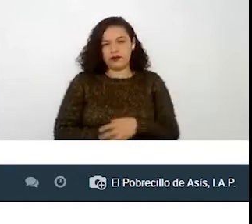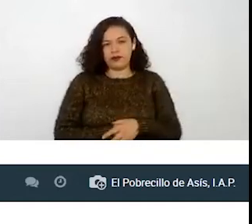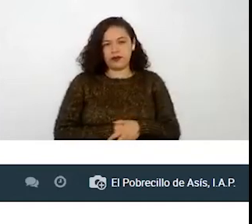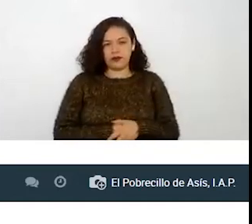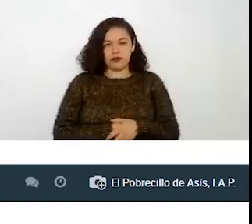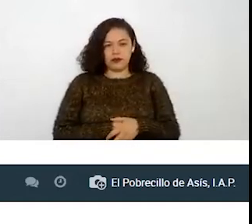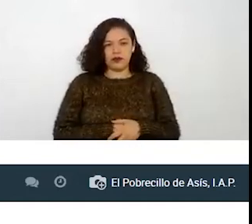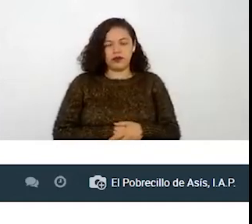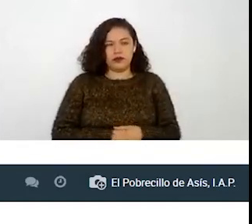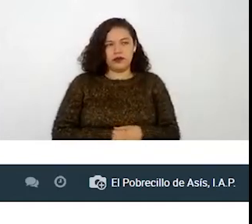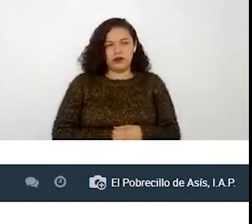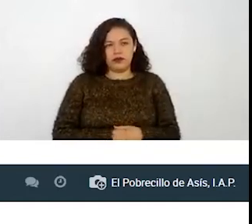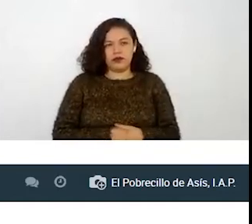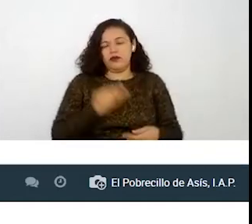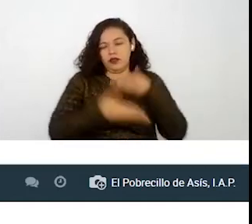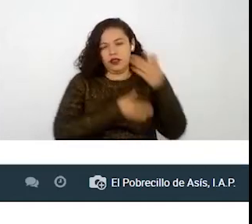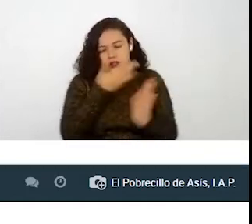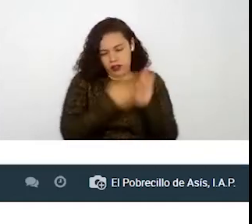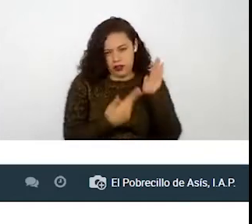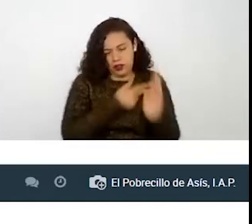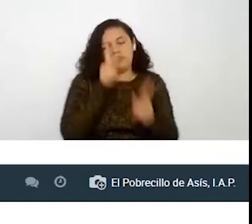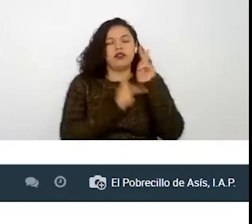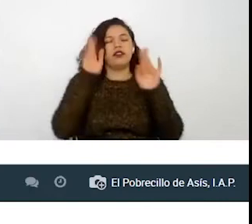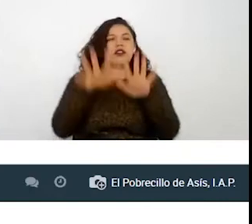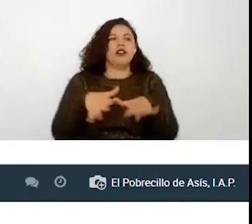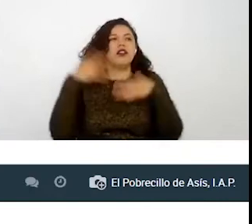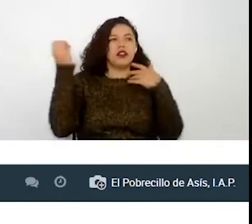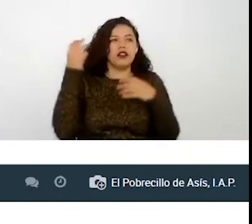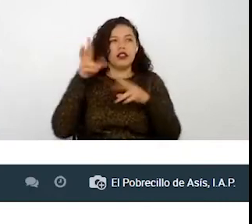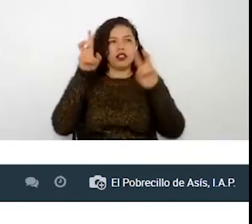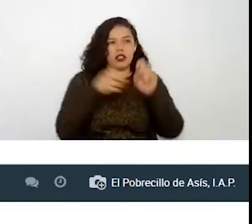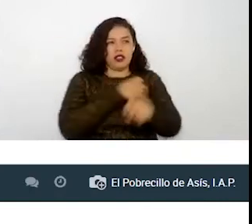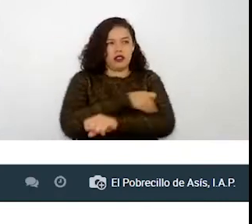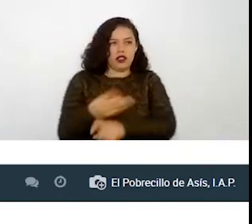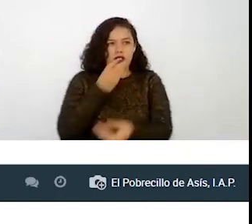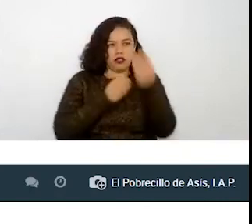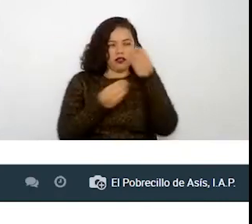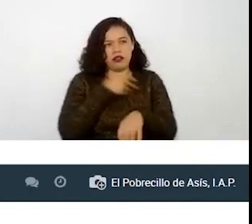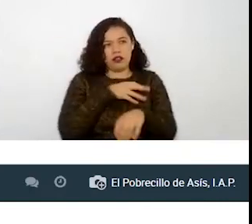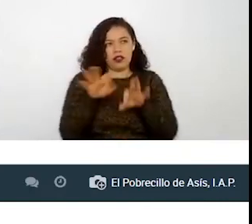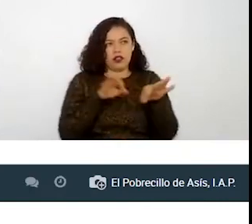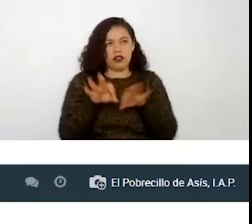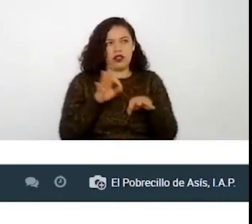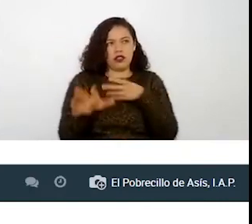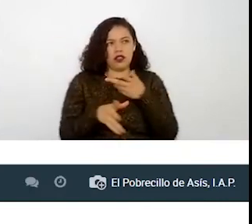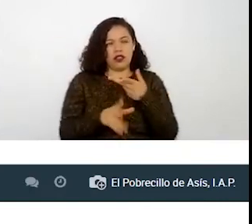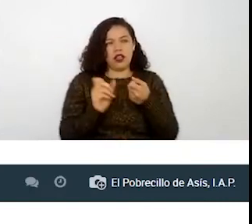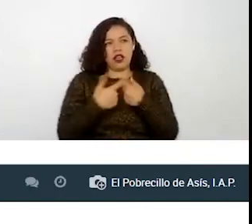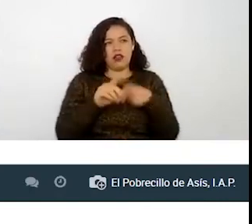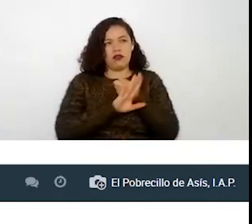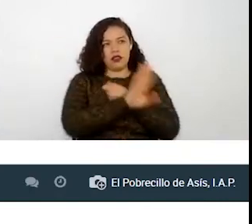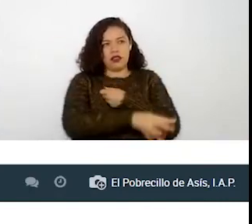mucha muchos servicios no talleres pláticas conferencias y materia de familia y educación alimentación trabajo prevención de conductas antisociales